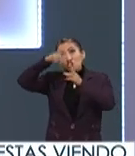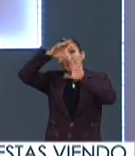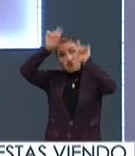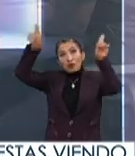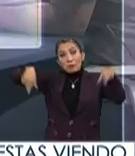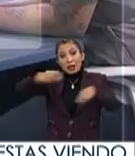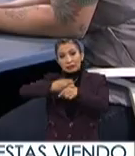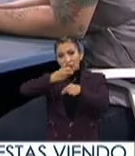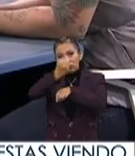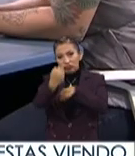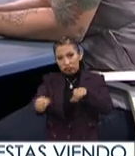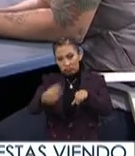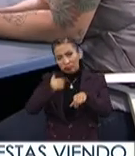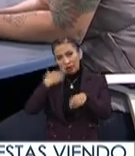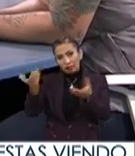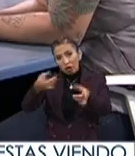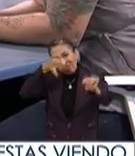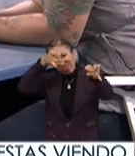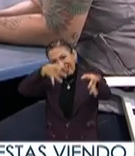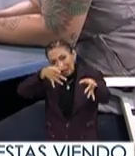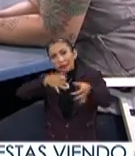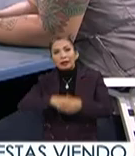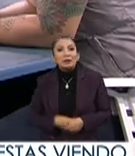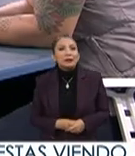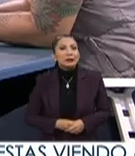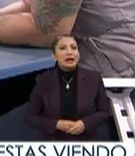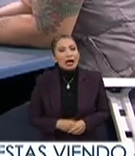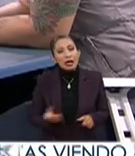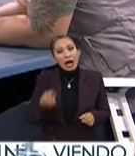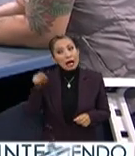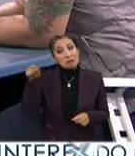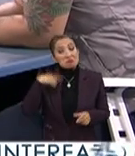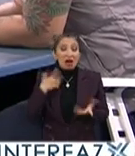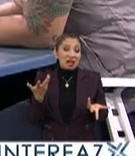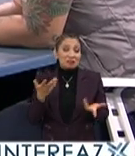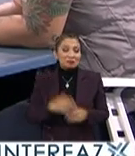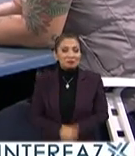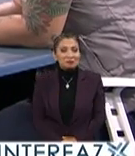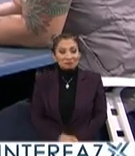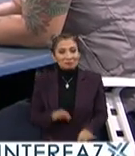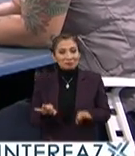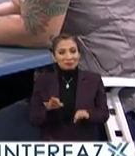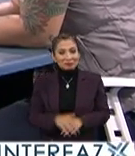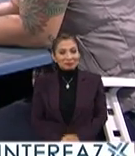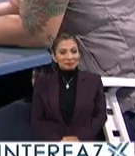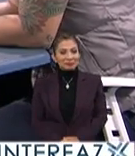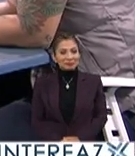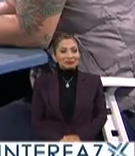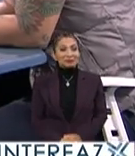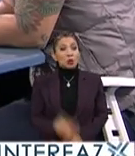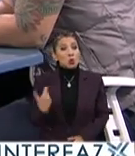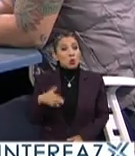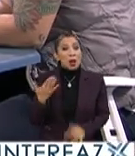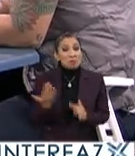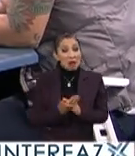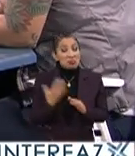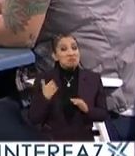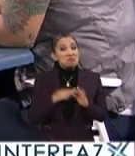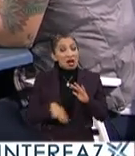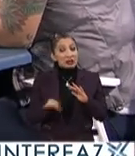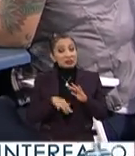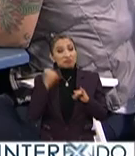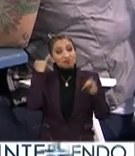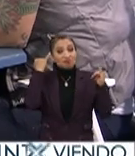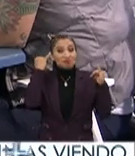una cervecería muy conocida, de los que tiran flechas, y pues ahí andan, trabajando. Muy bien, una de las partes esenciales,